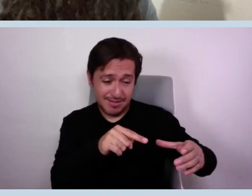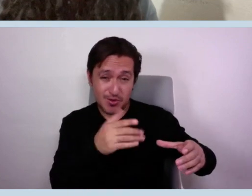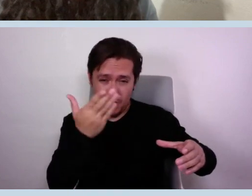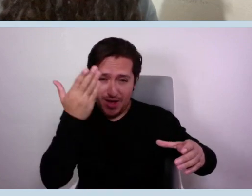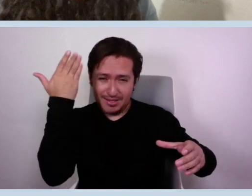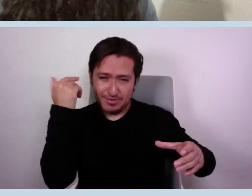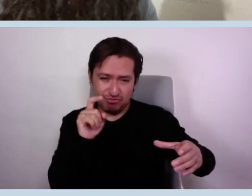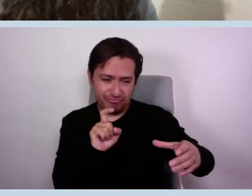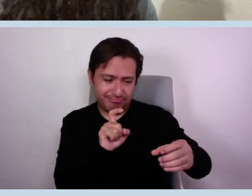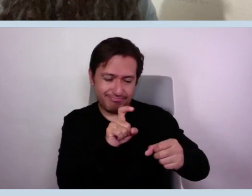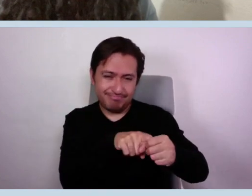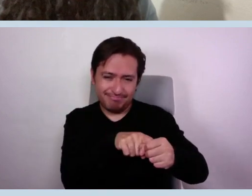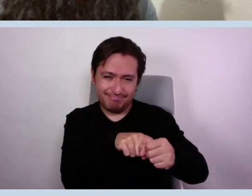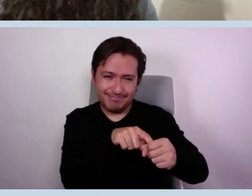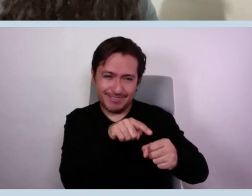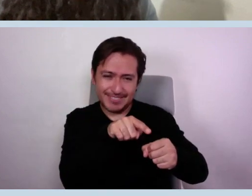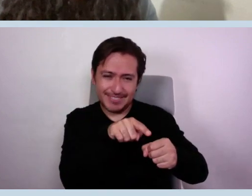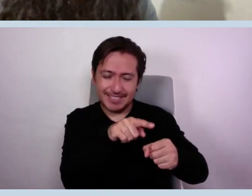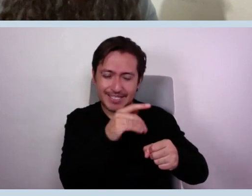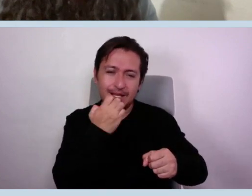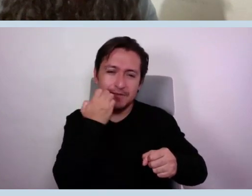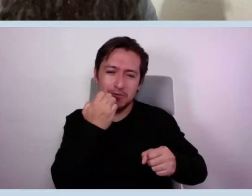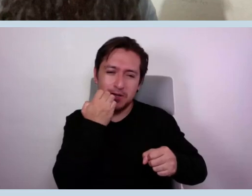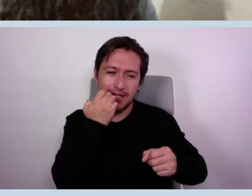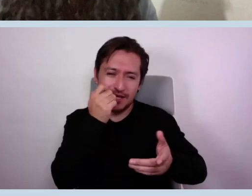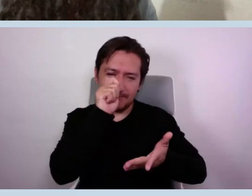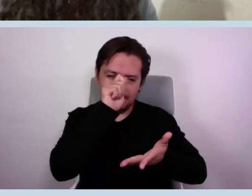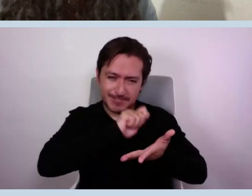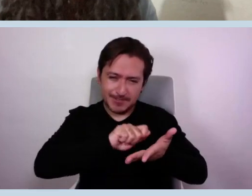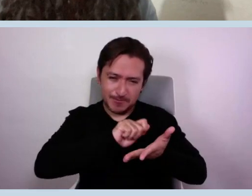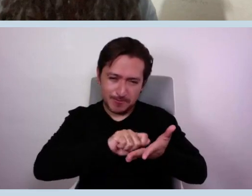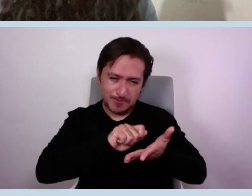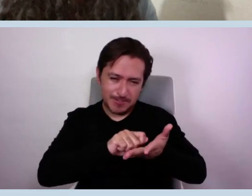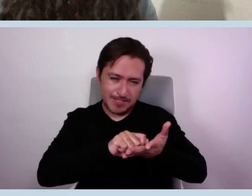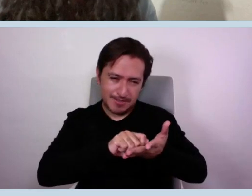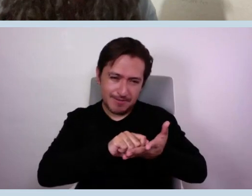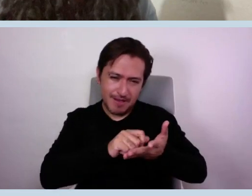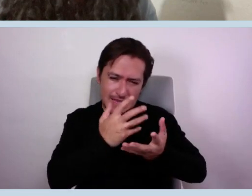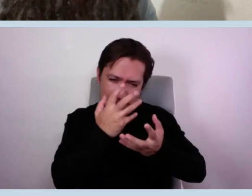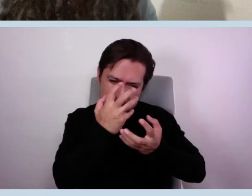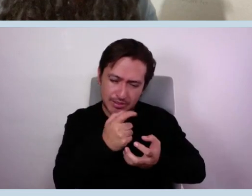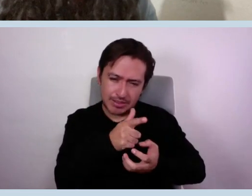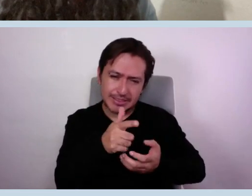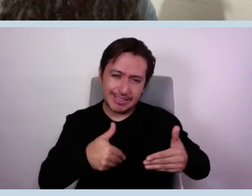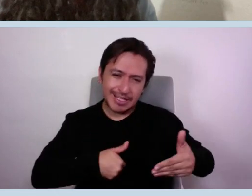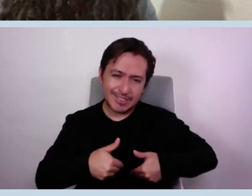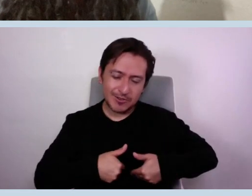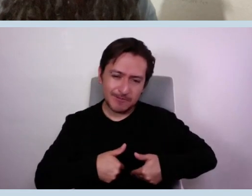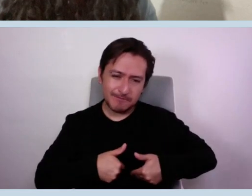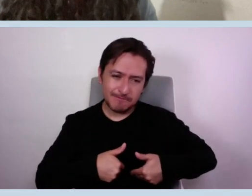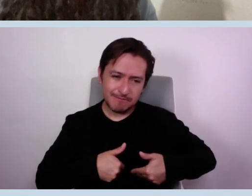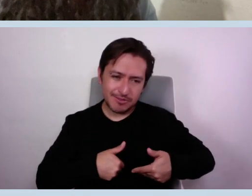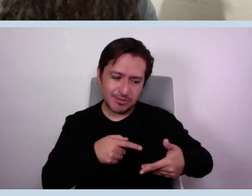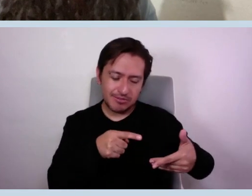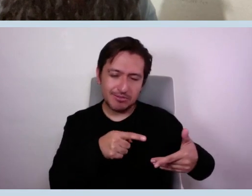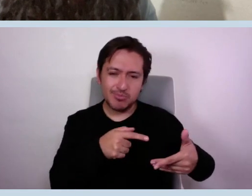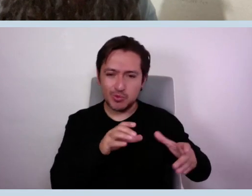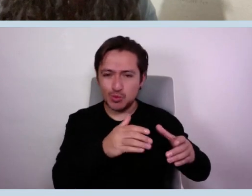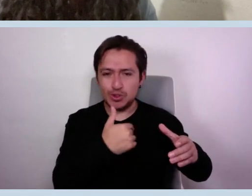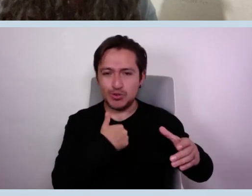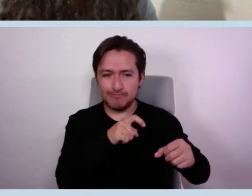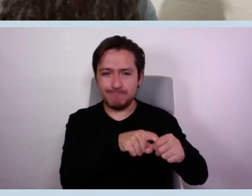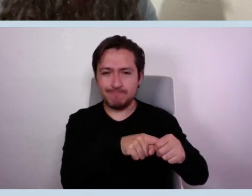comunidad estudiantil del colegio de literatura dramática y teatro y apun entonces para mí es la oportunidad de resarcir